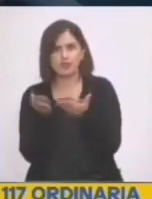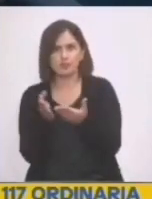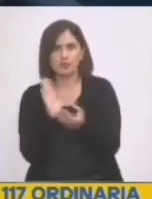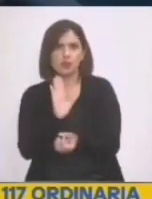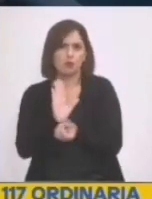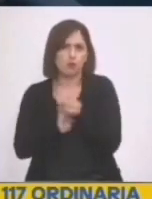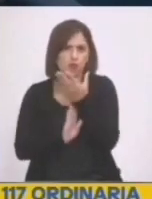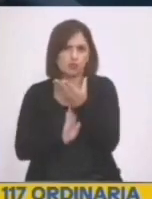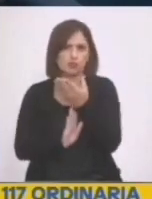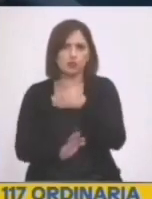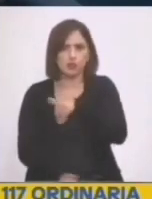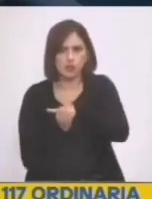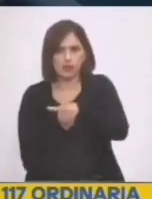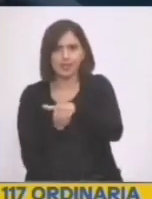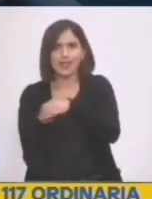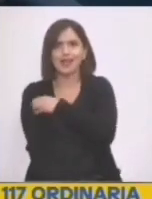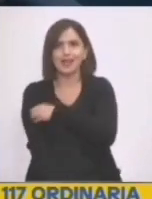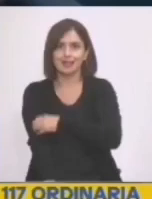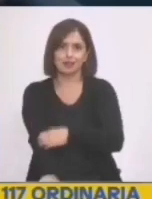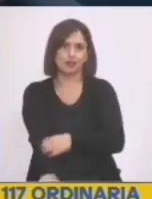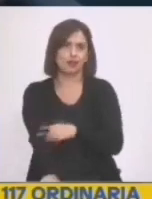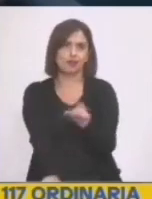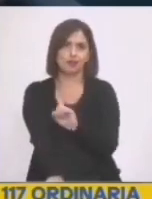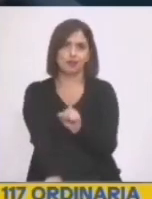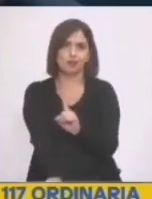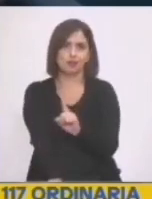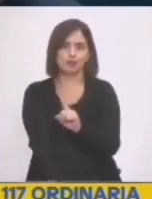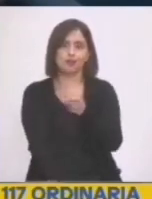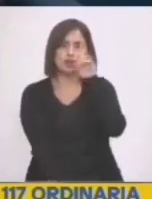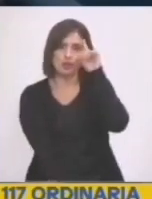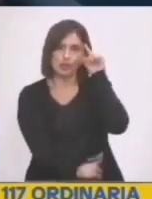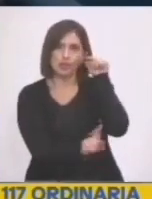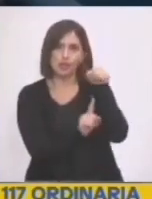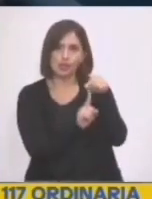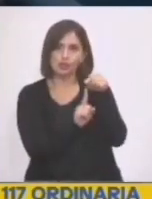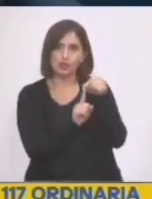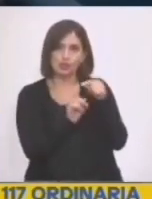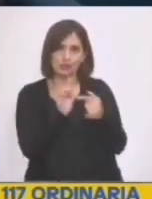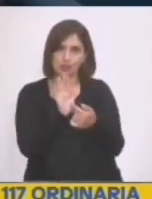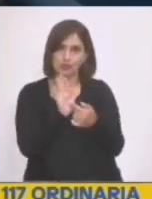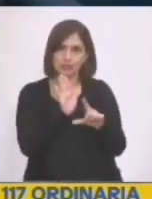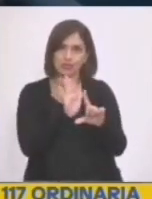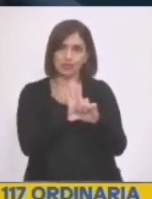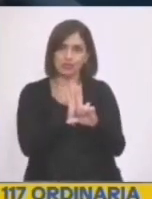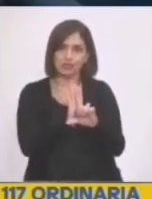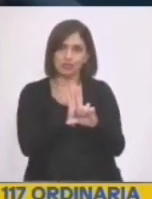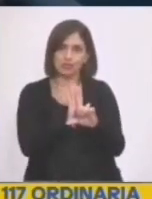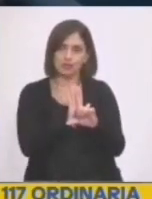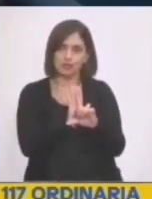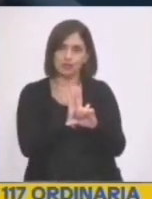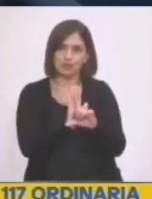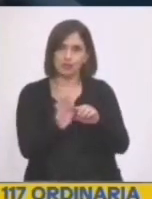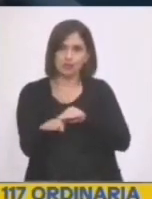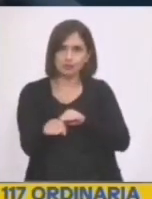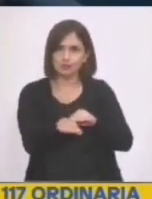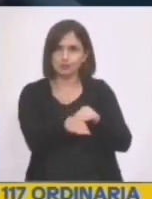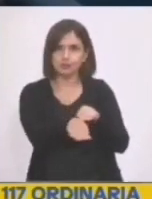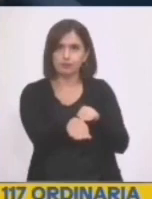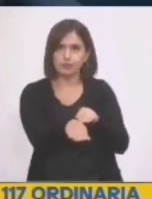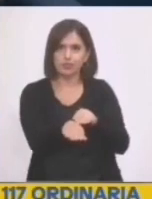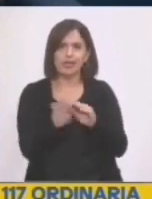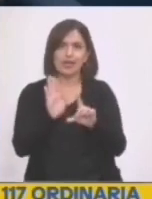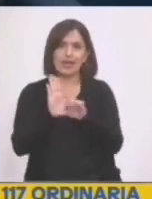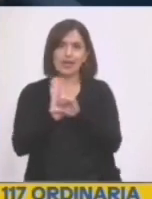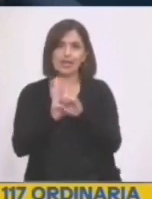modernización del transporte las regiones el objeto de esta ley la ley del transantiago y la ley